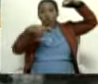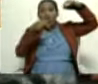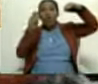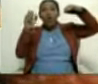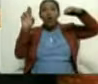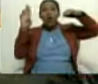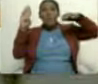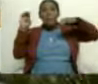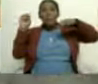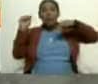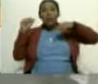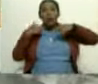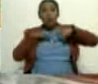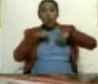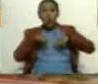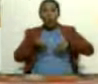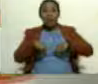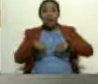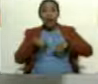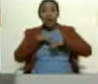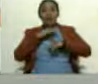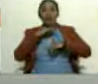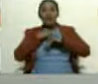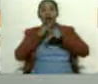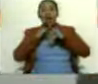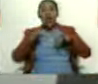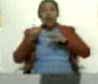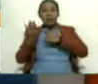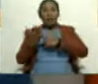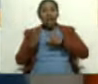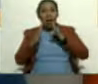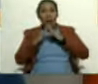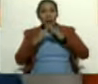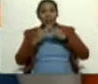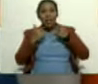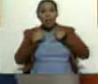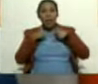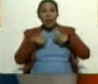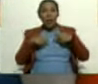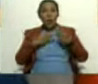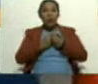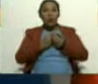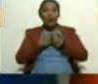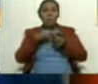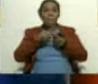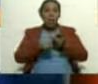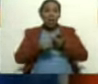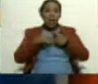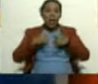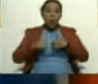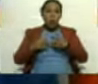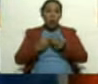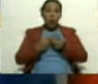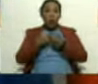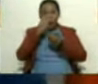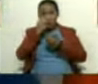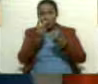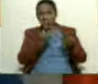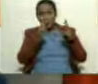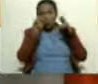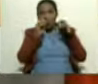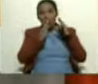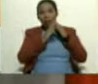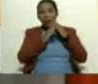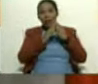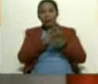este momento pues nos encontramos llenos de felicidad recibiendo nuestra vivienda. Aquí estoy con mi esposa junto a mis hijos y los invito a pasar a nuestro nuevo